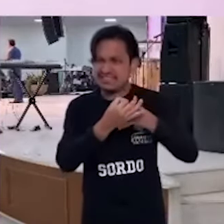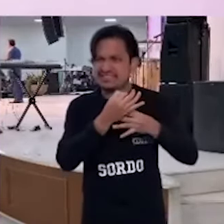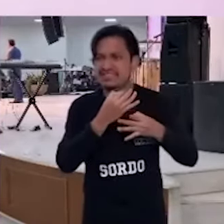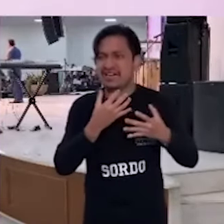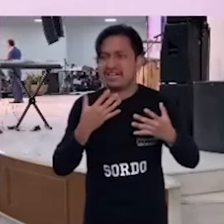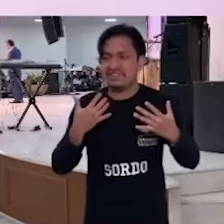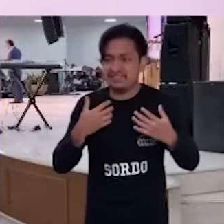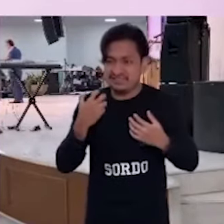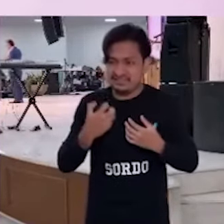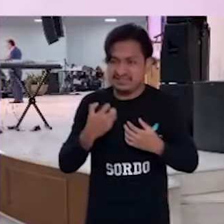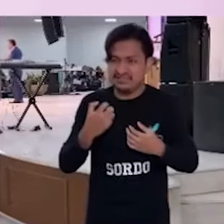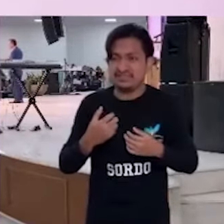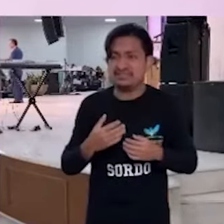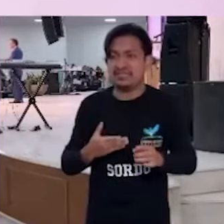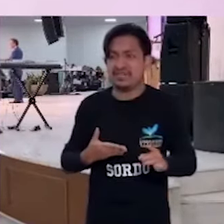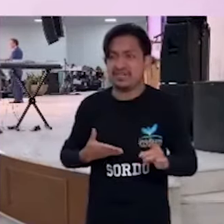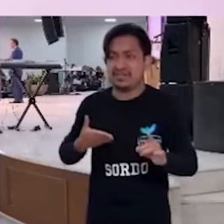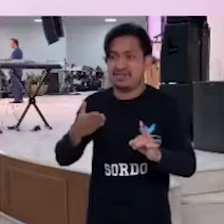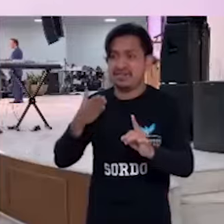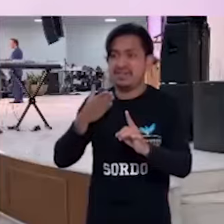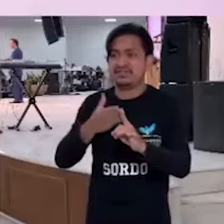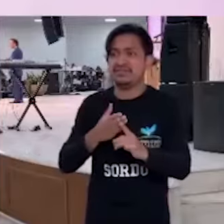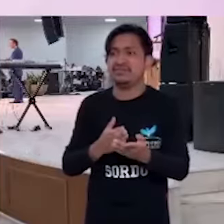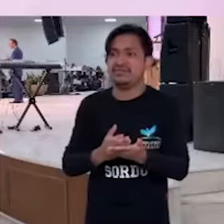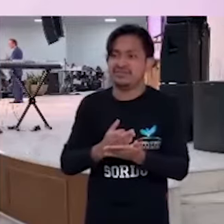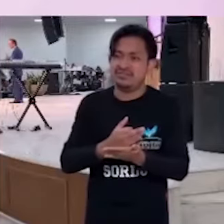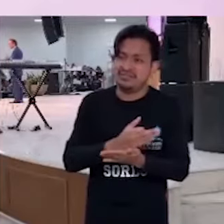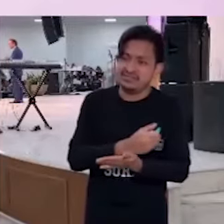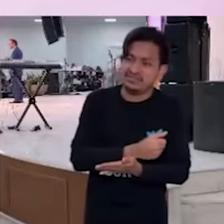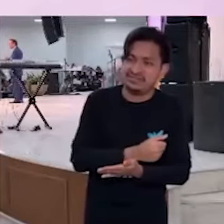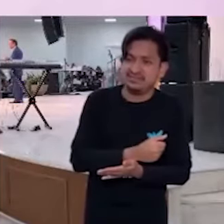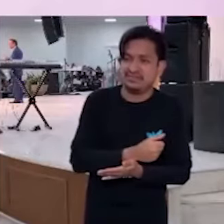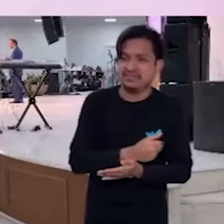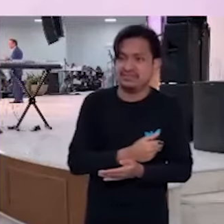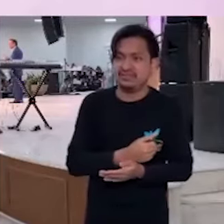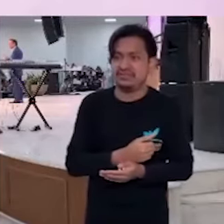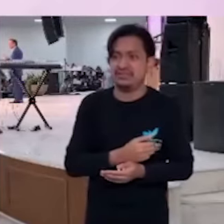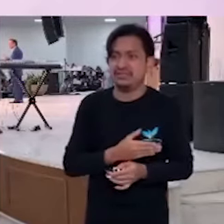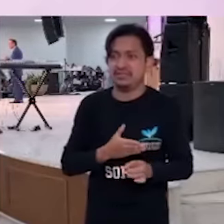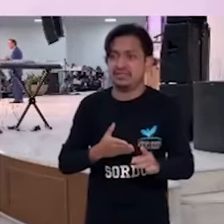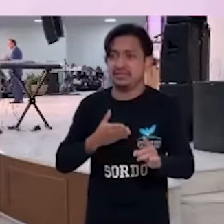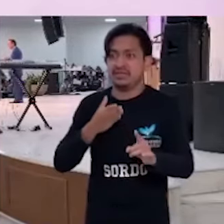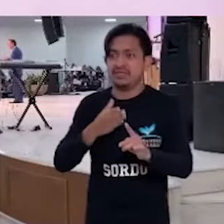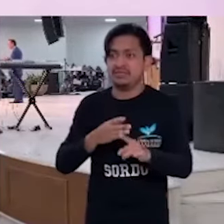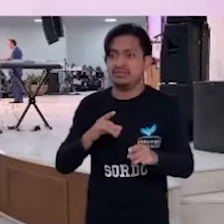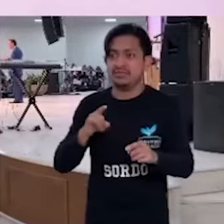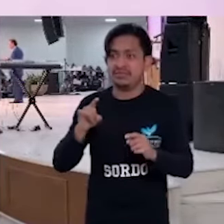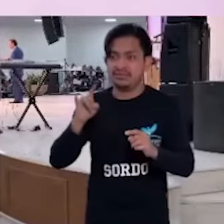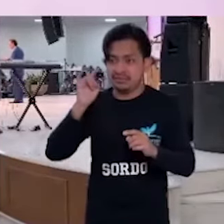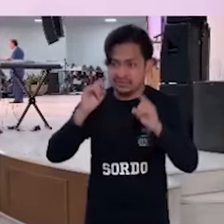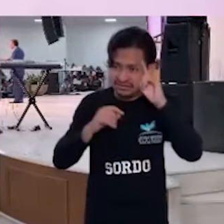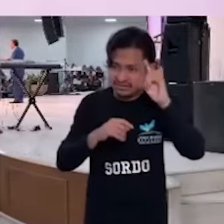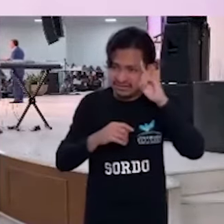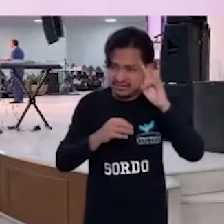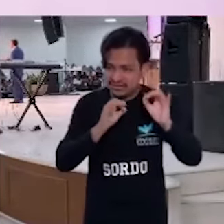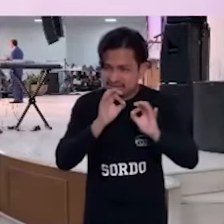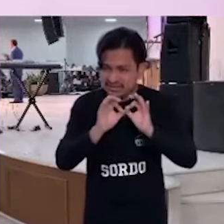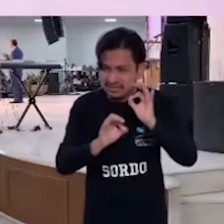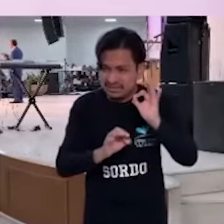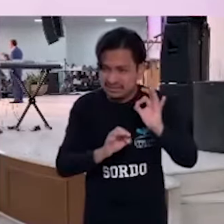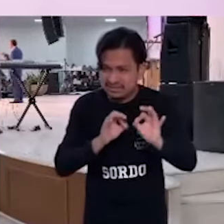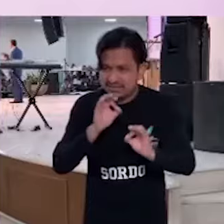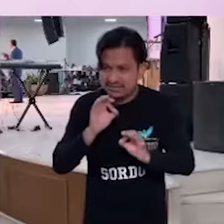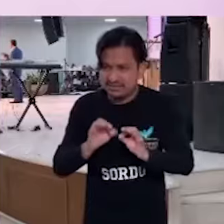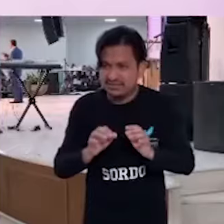propósito, ¿sabes cuál es? Destruirte. El propósito del diablo a través de este pecado de la inmoralidad No solo